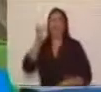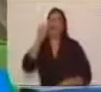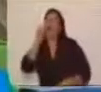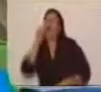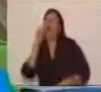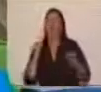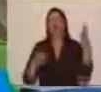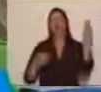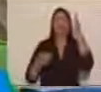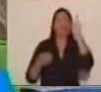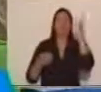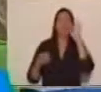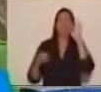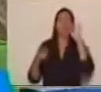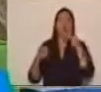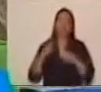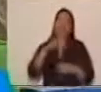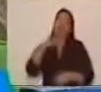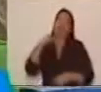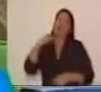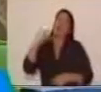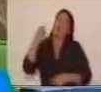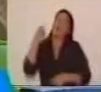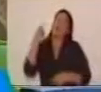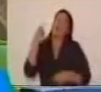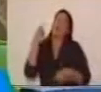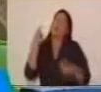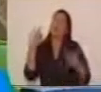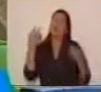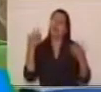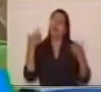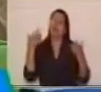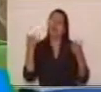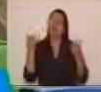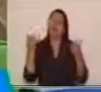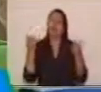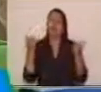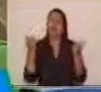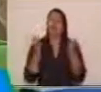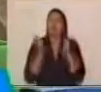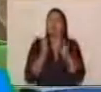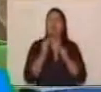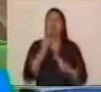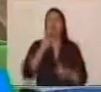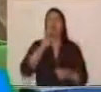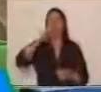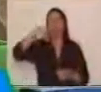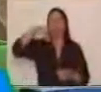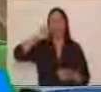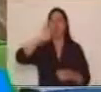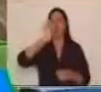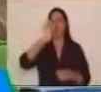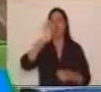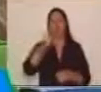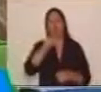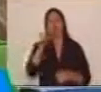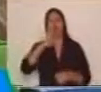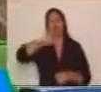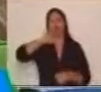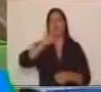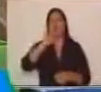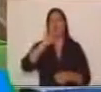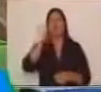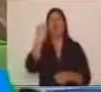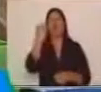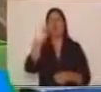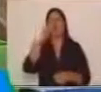ese sentimiento que se va integrando en algunas de esas obras, que también recuerden que son varias veces destinadas para que